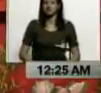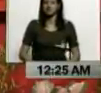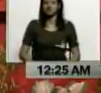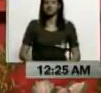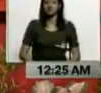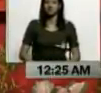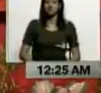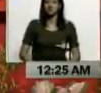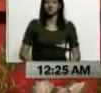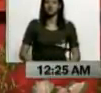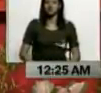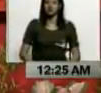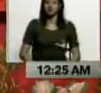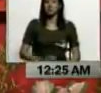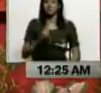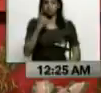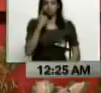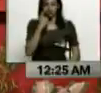eso